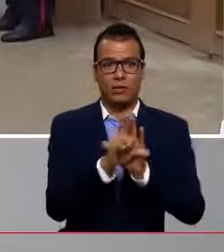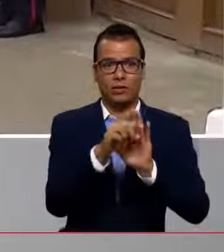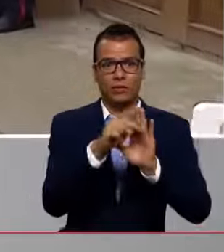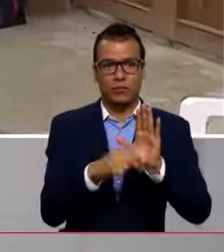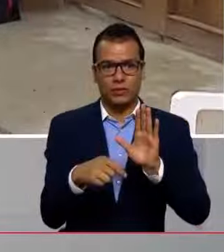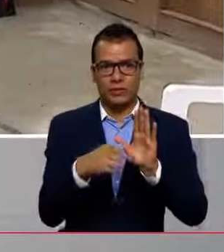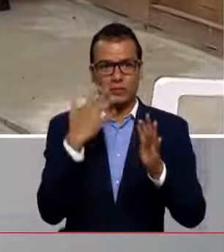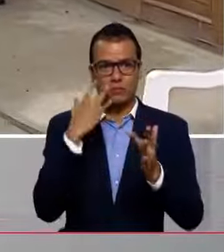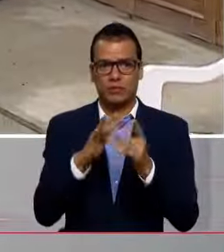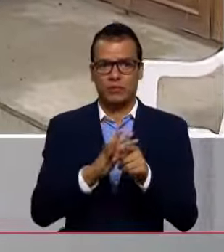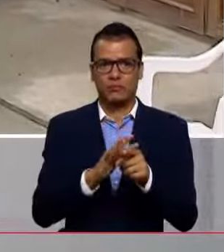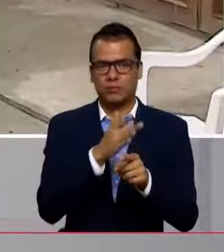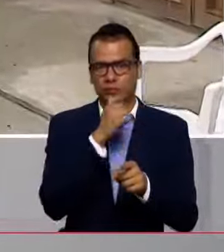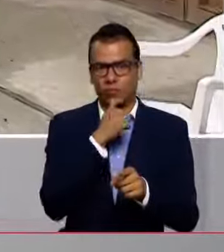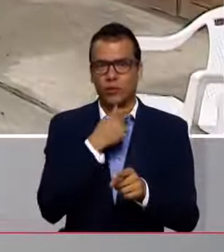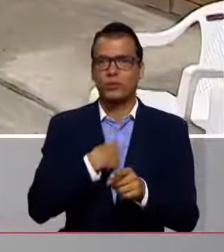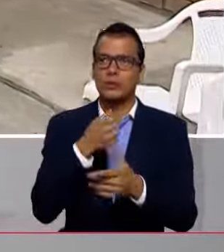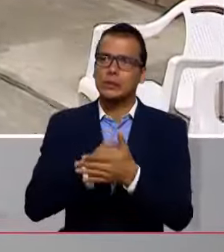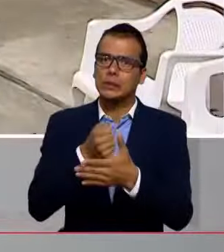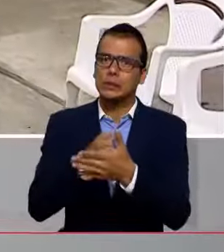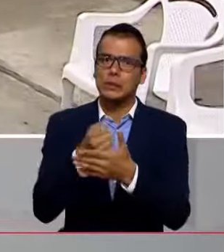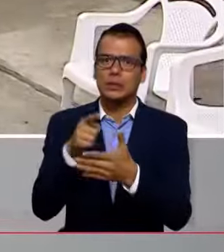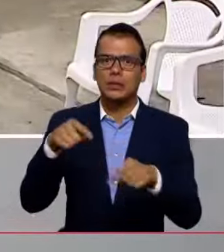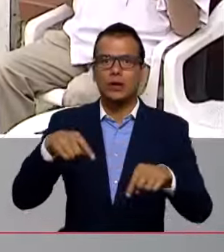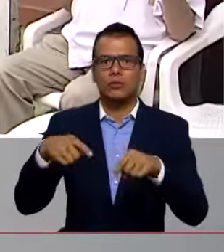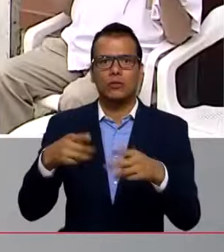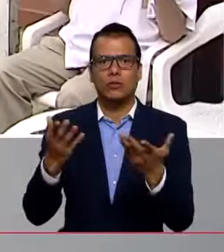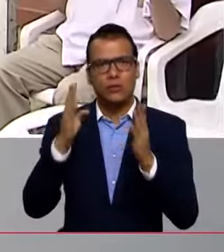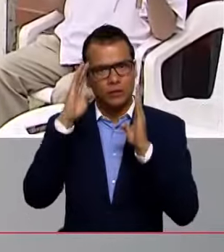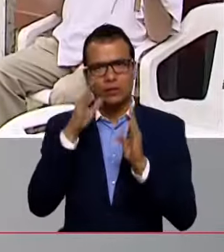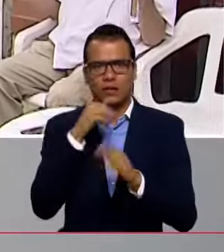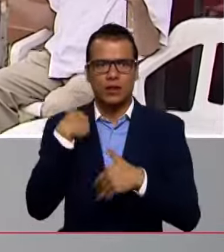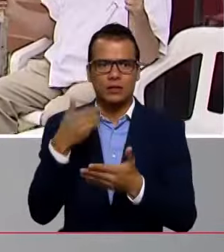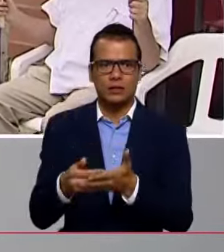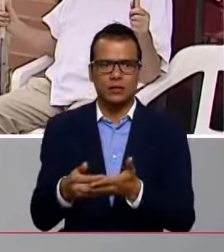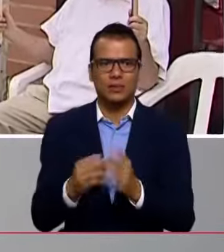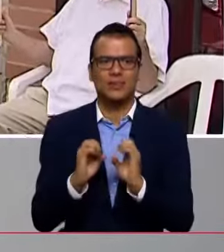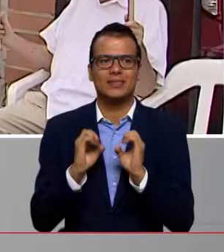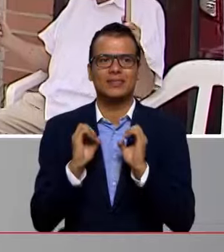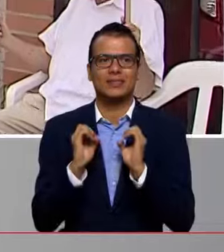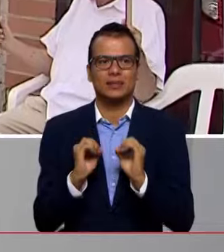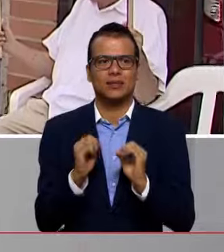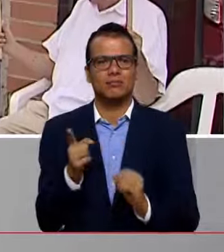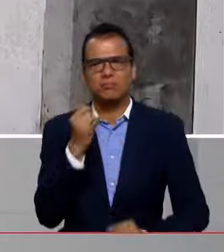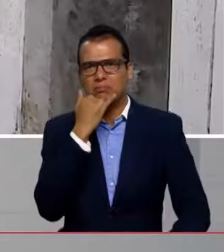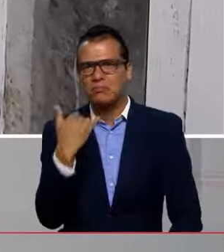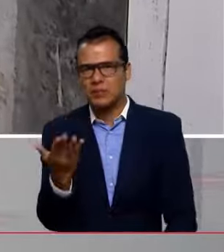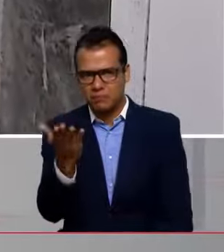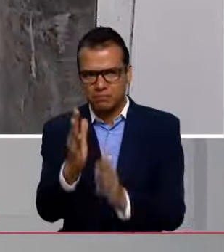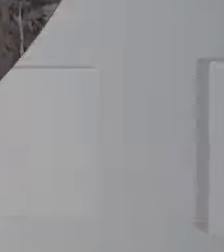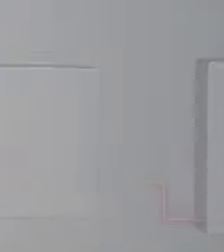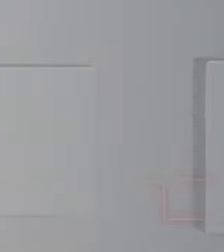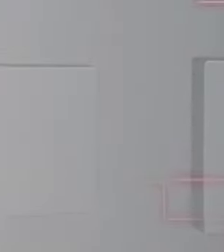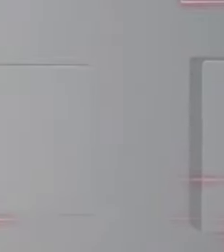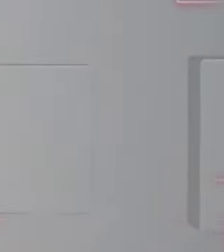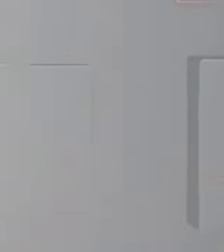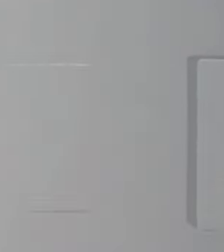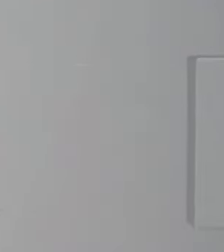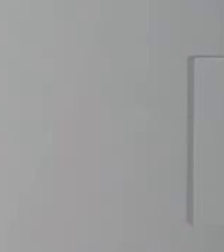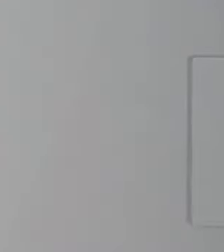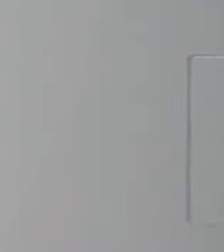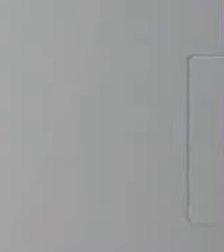problemática, no han recibido ninguna respuesta. En el lugar se encuentra John Alex, Senado John Alex. ¿Qué es lo que está pasando? Adelante.